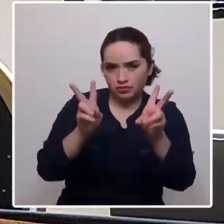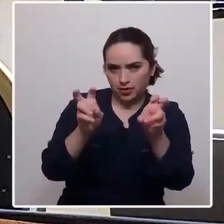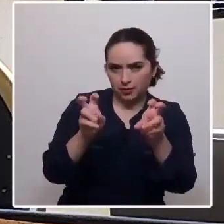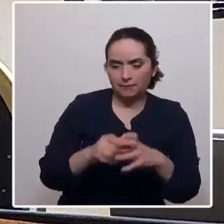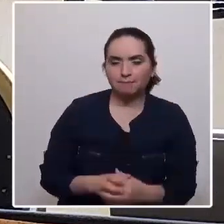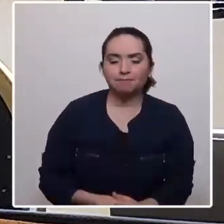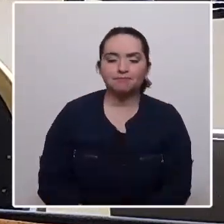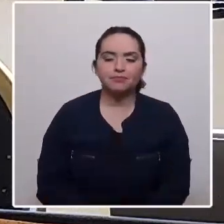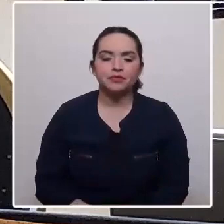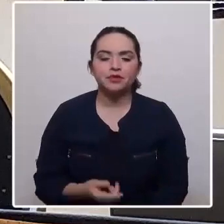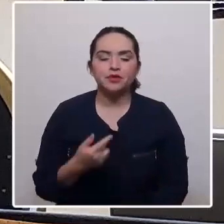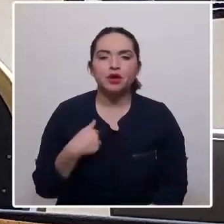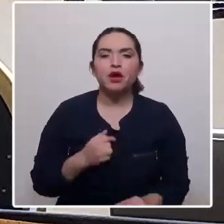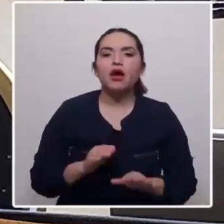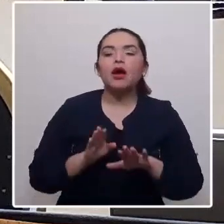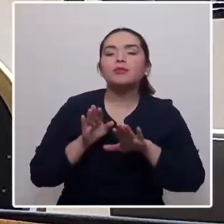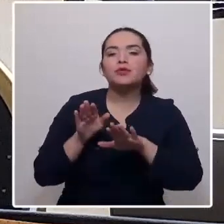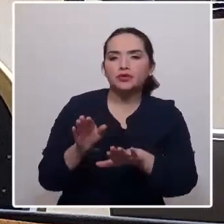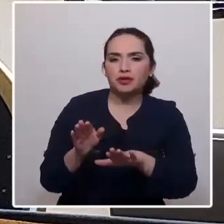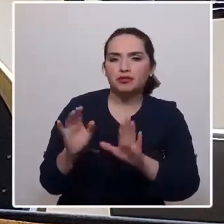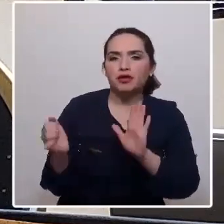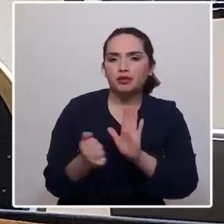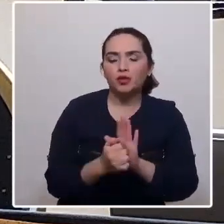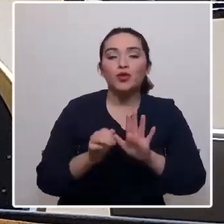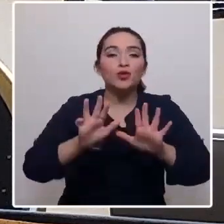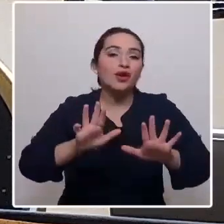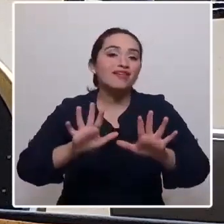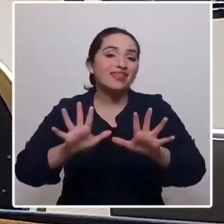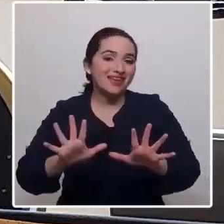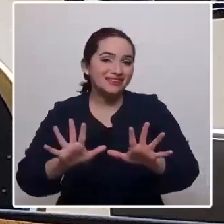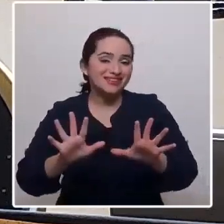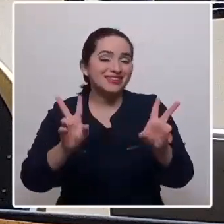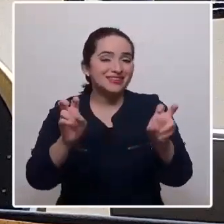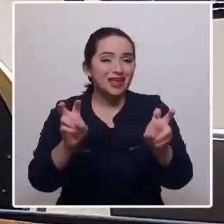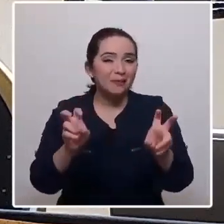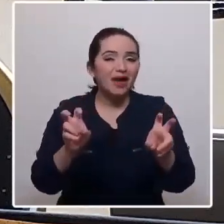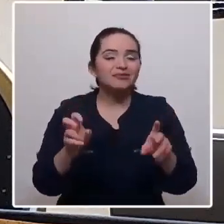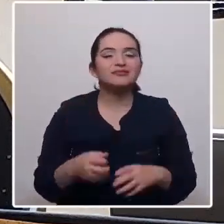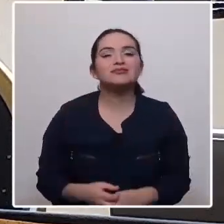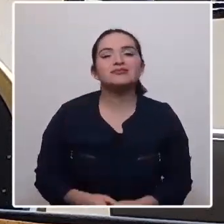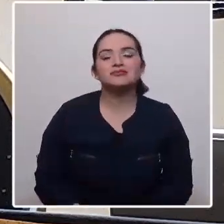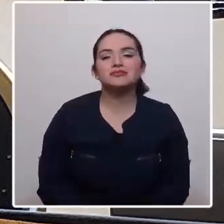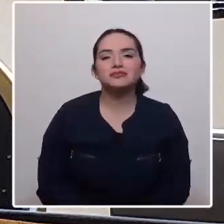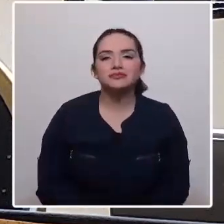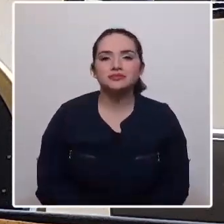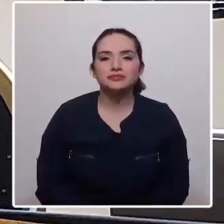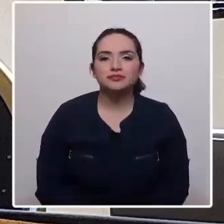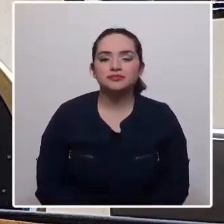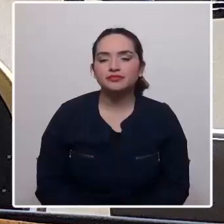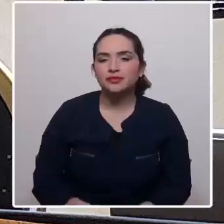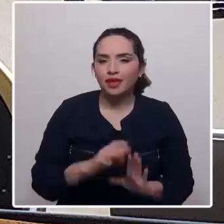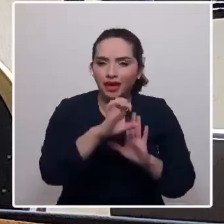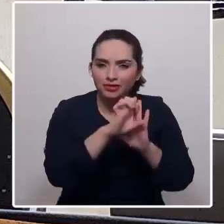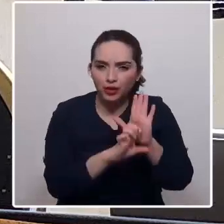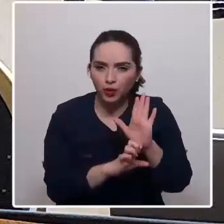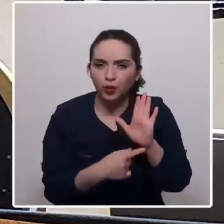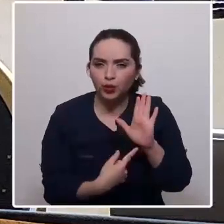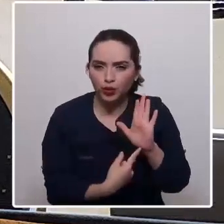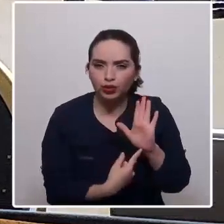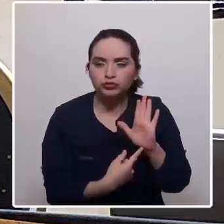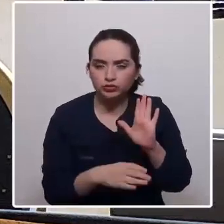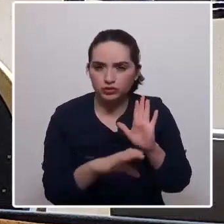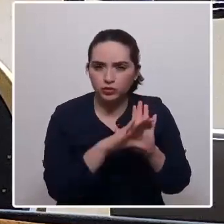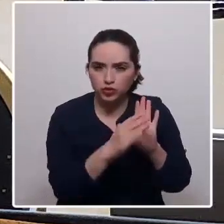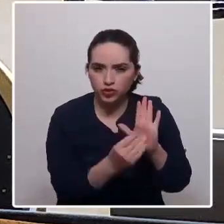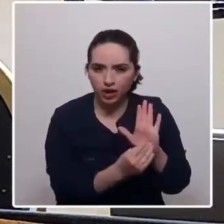voy a apoyar incondicionalmente, ¿cierto?, el artículo 9 y 10, que habla, ¿cierto?, sobre los recursos, sobre el Estatuto Constitucional